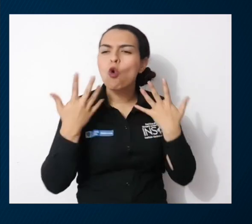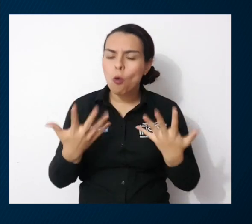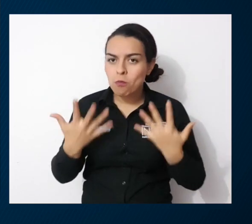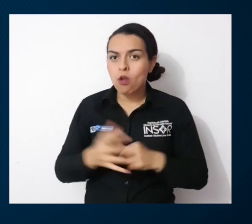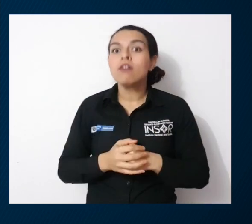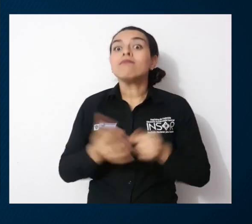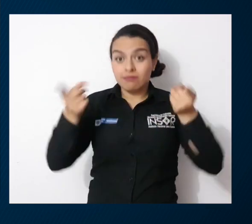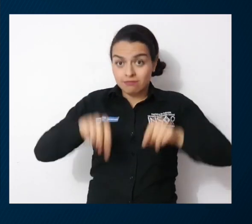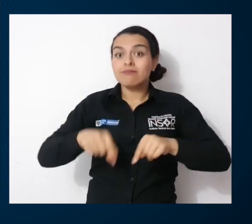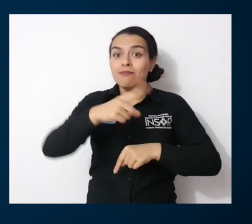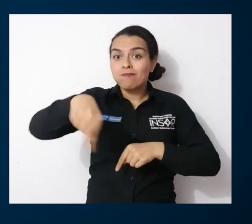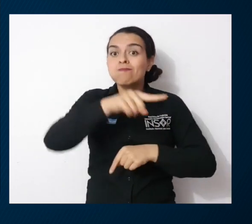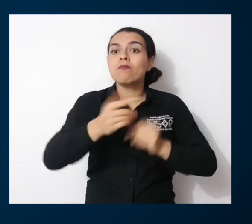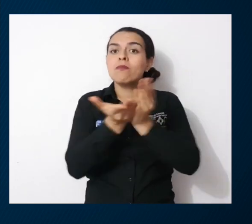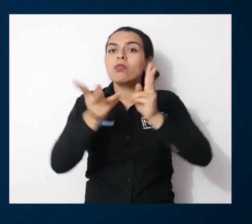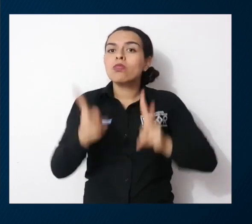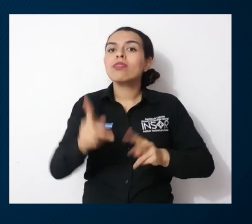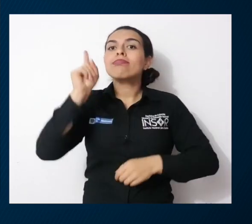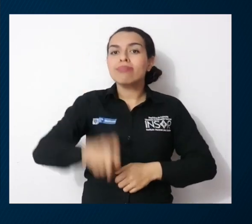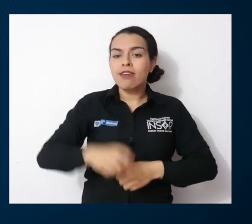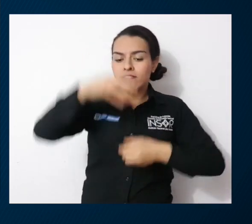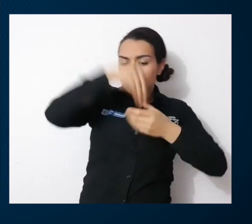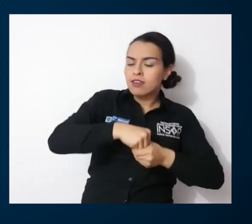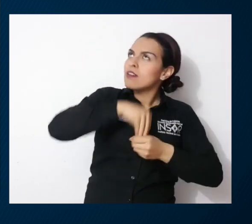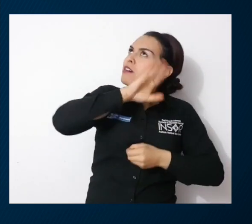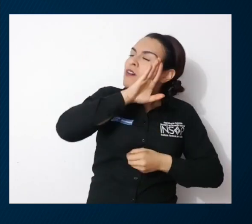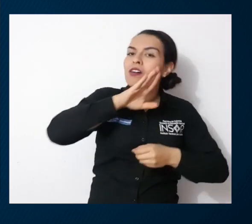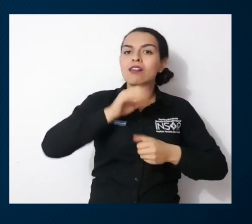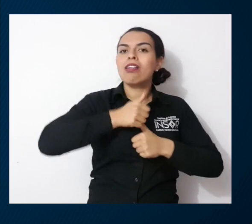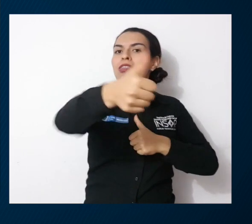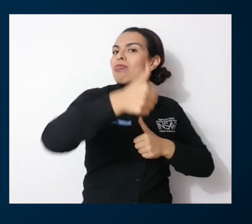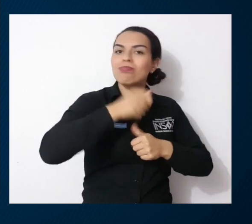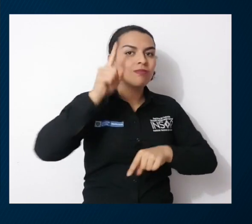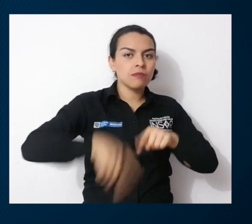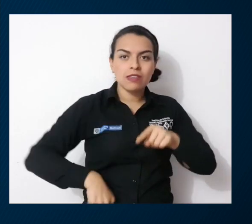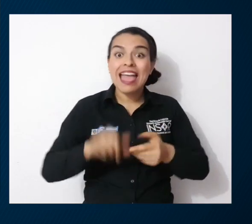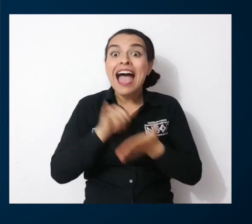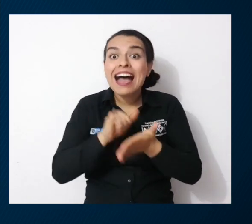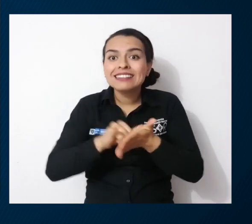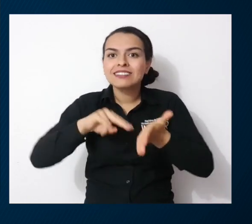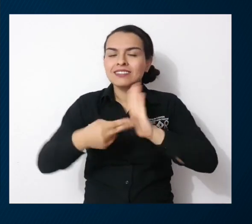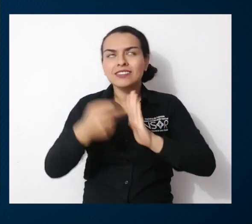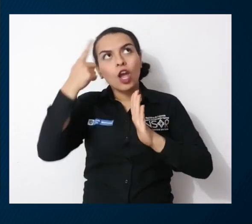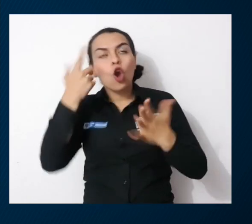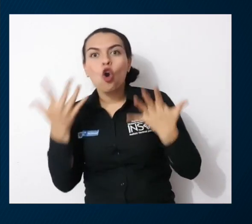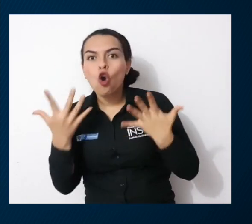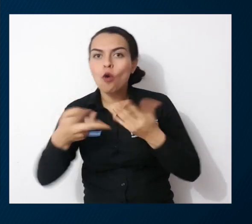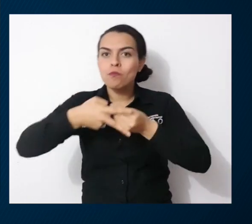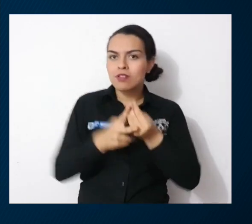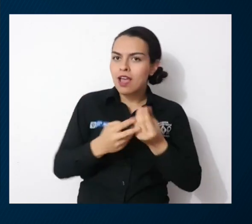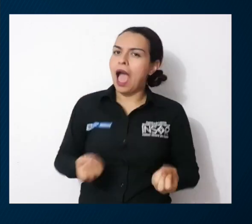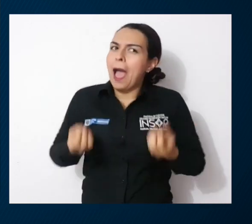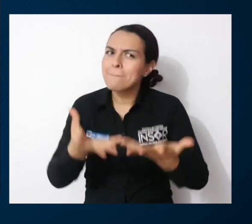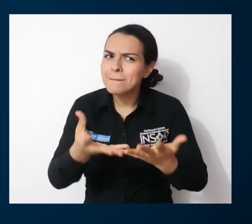los estudiantes que se tienen que quedar a dormir. ¿Cómo solucionar estos problemas? Pues una forma es realmente universalizar y hacer equitativa